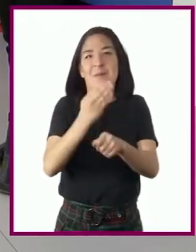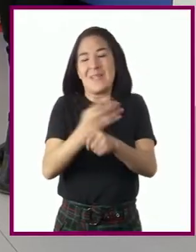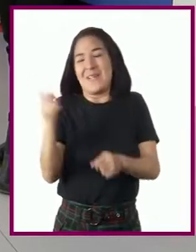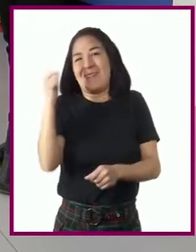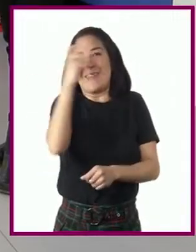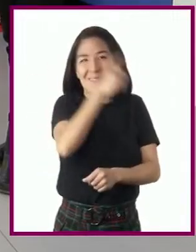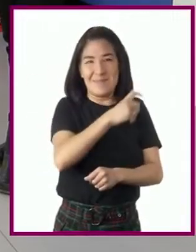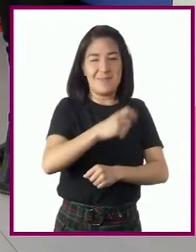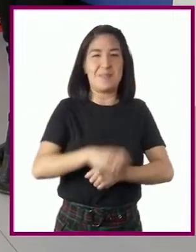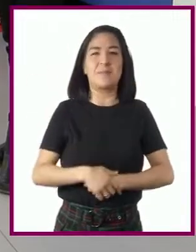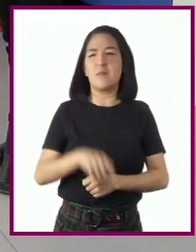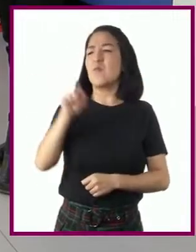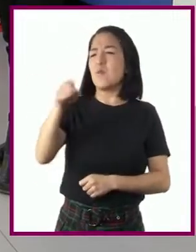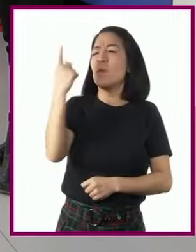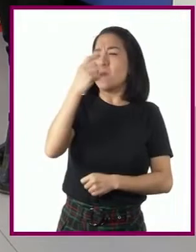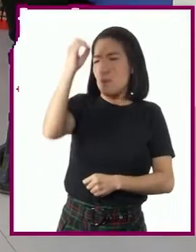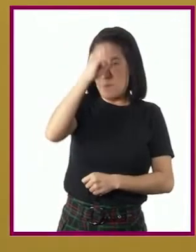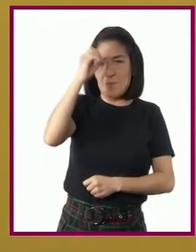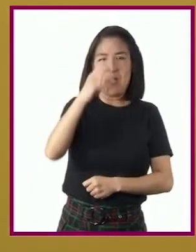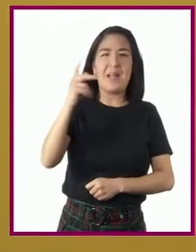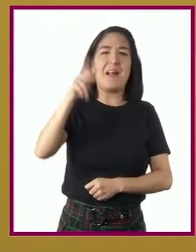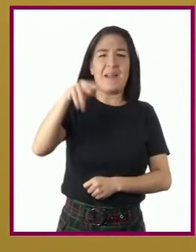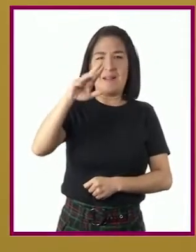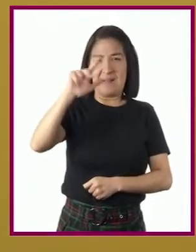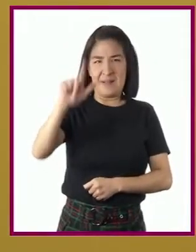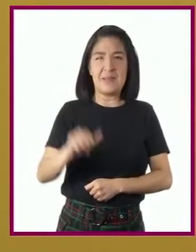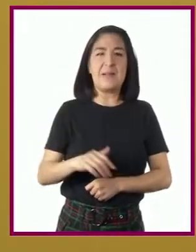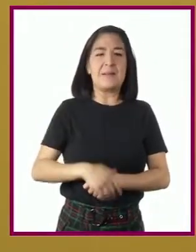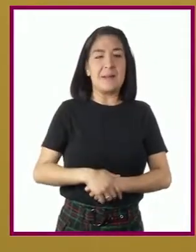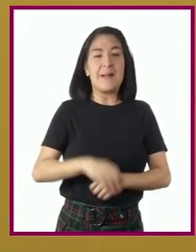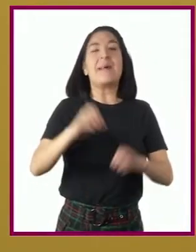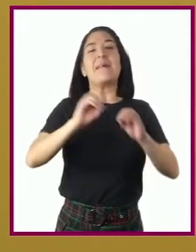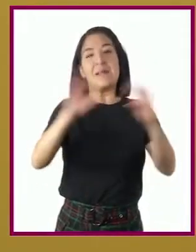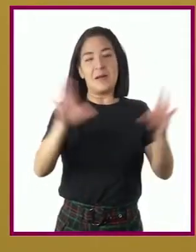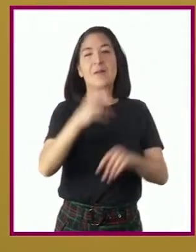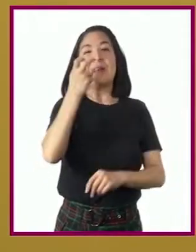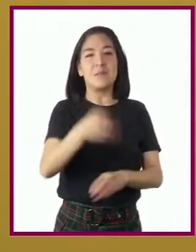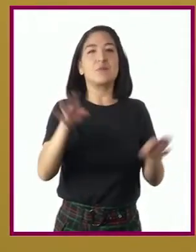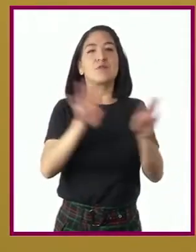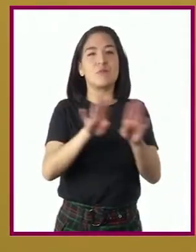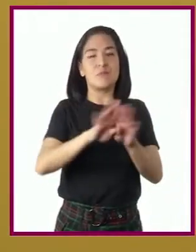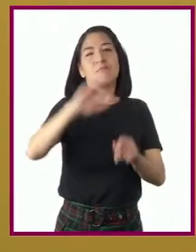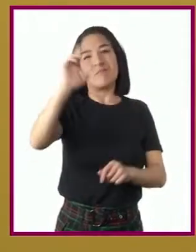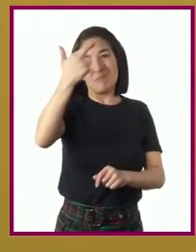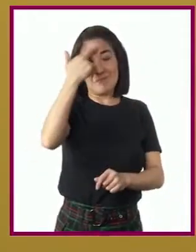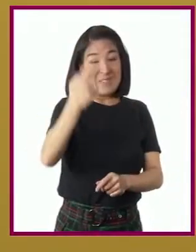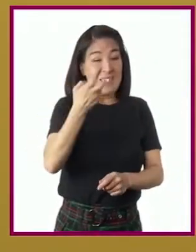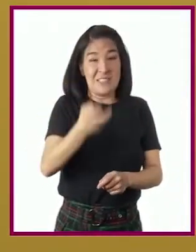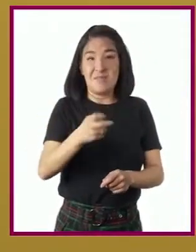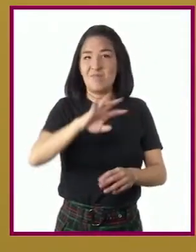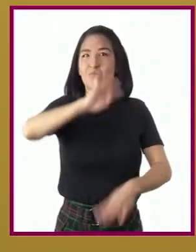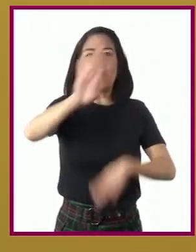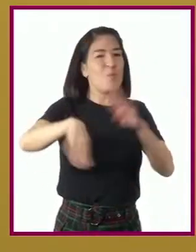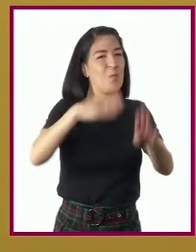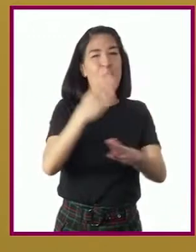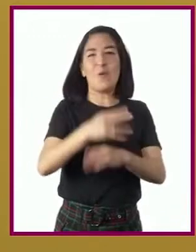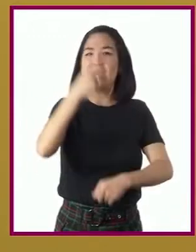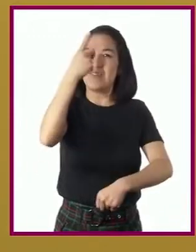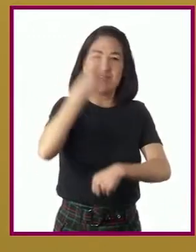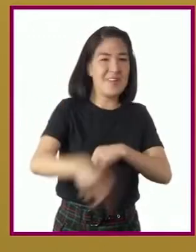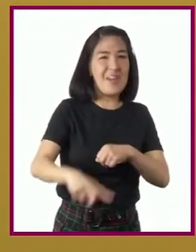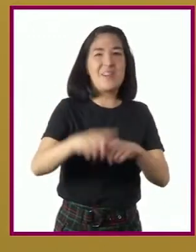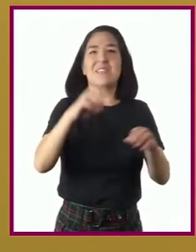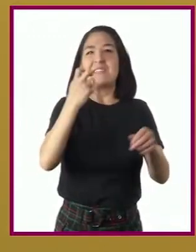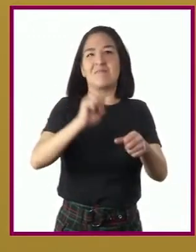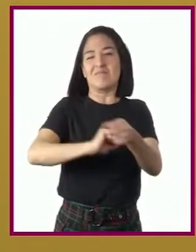¿Qué opinas, Carla? Claro, hay que recordar que esta es una situación mundial que nos ha afectado a todas y